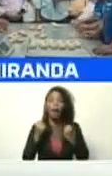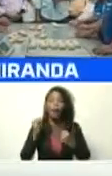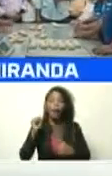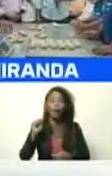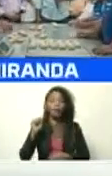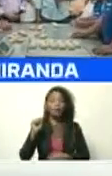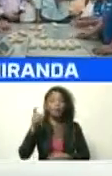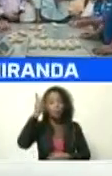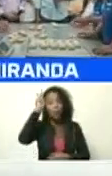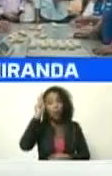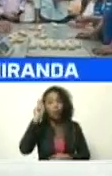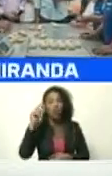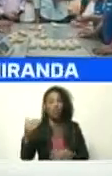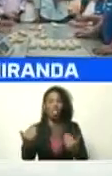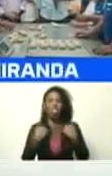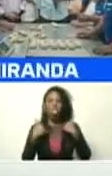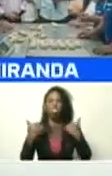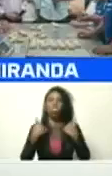pasar roncha la Semana Santa.